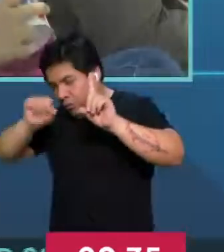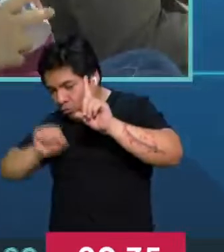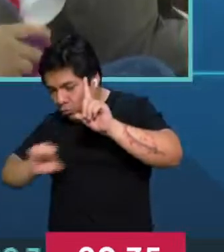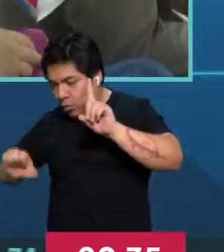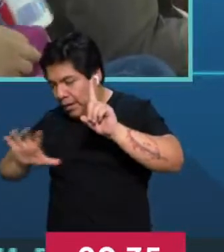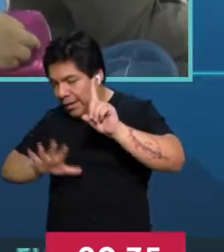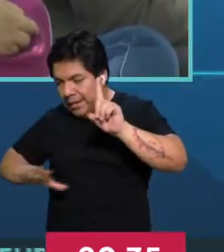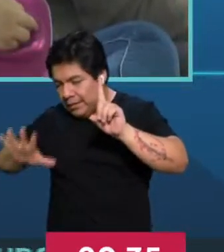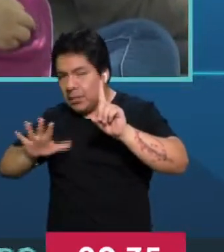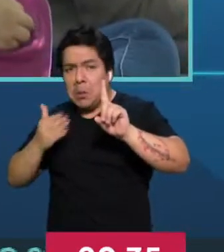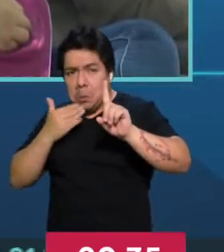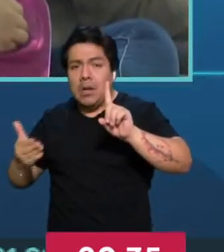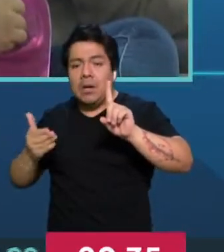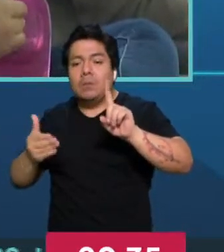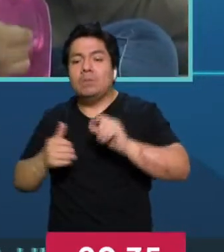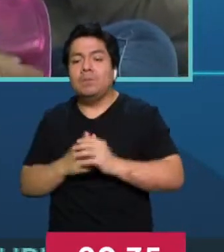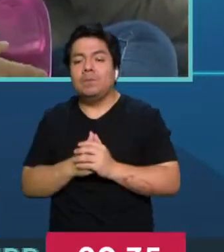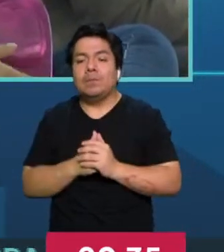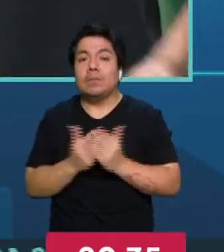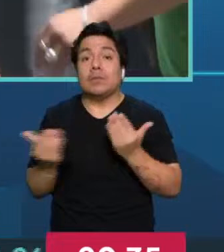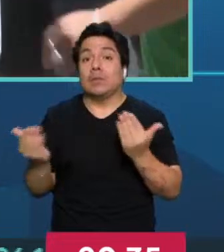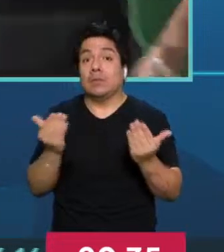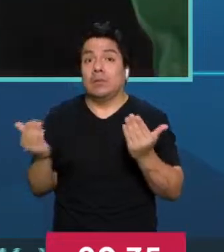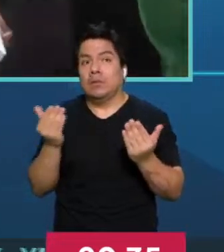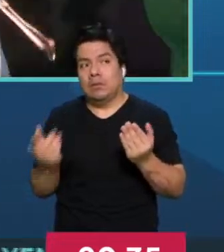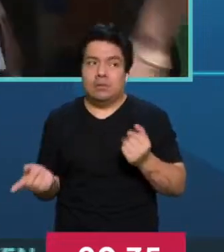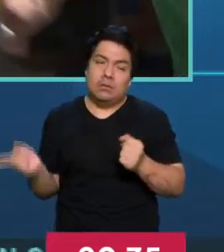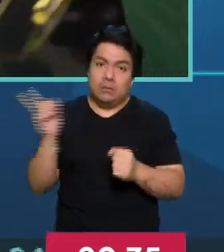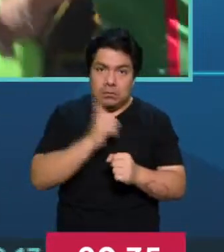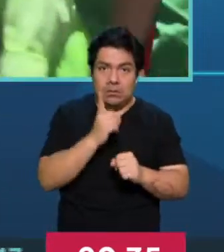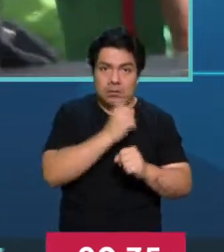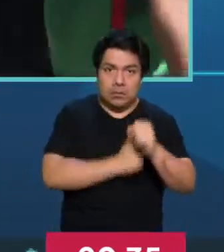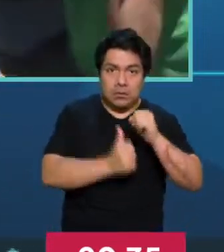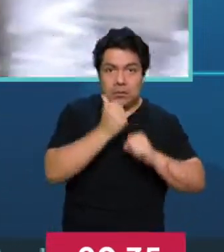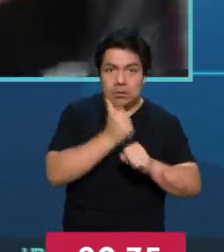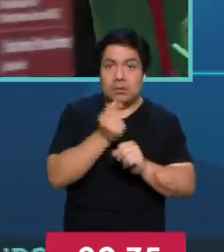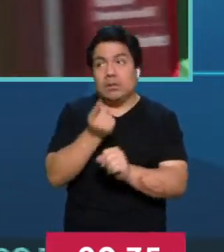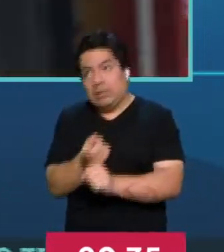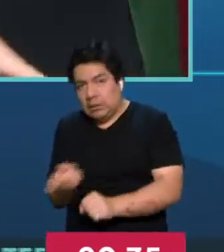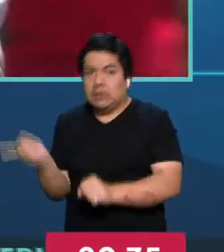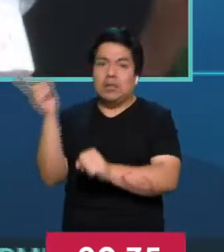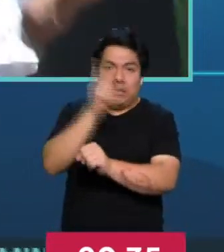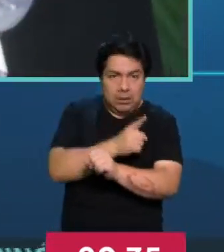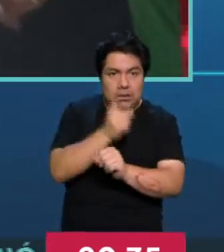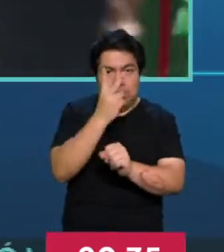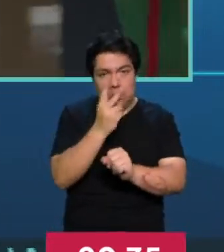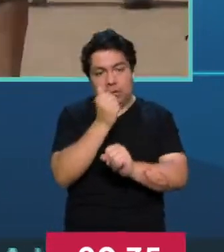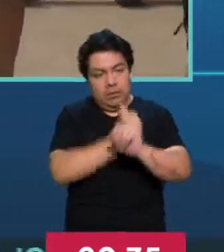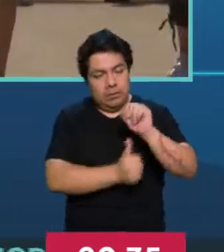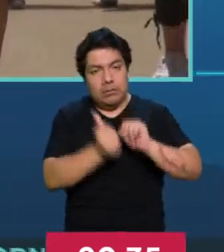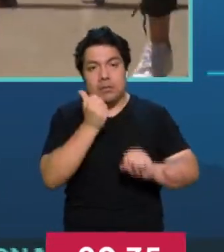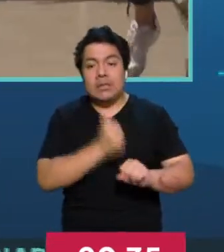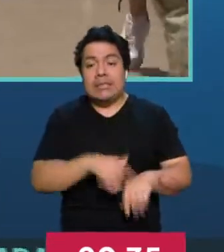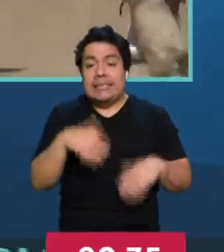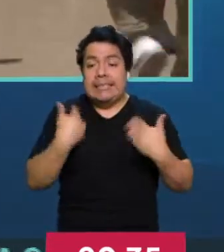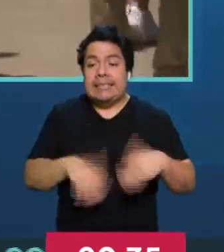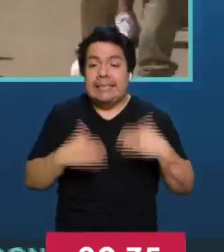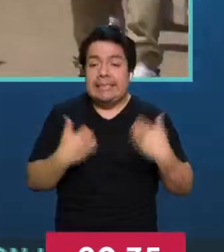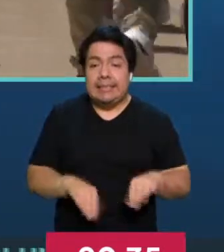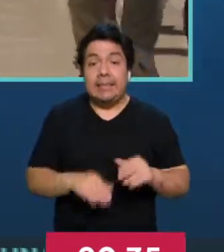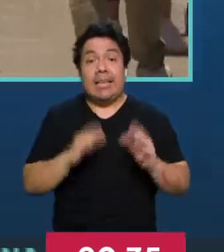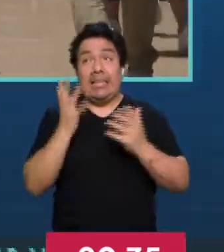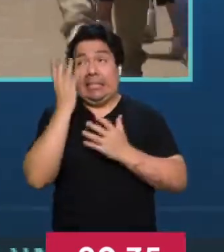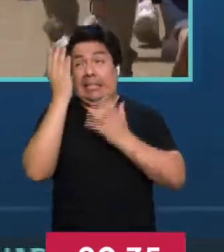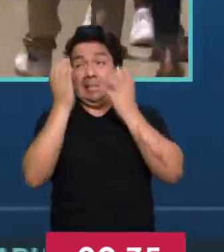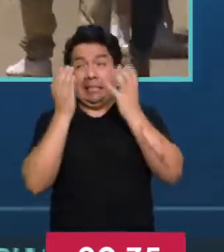de sequía en este momento. Nada que ver con el panorama del año pasado y antepasado incluso, ¿no? Que sí padecimos no solamente el clima,